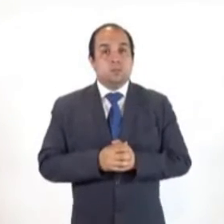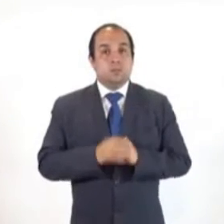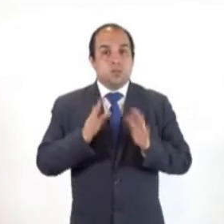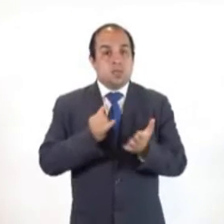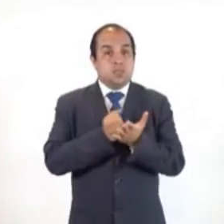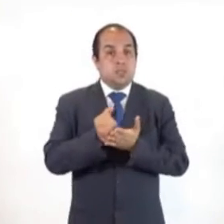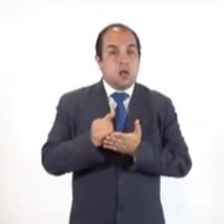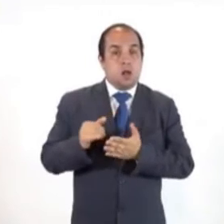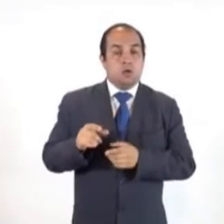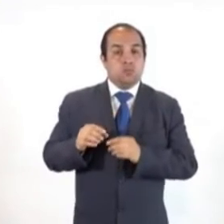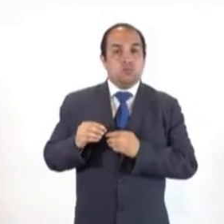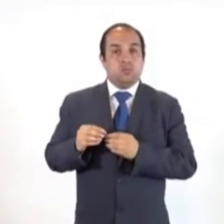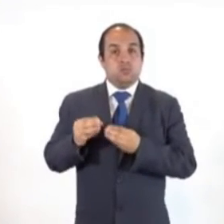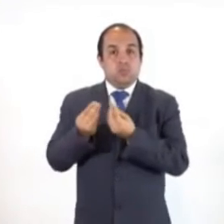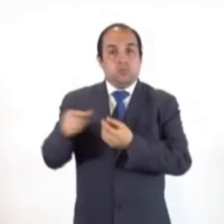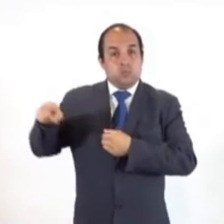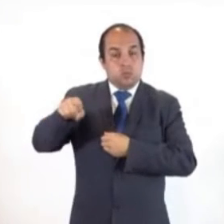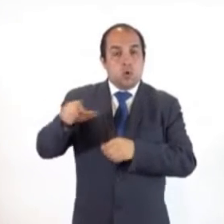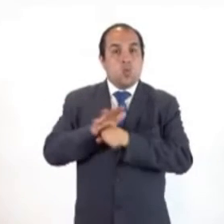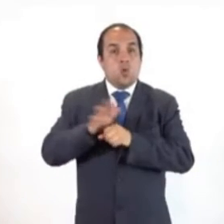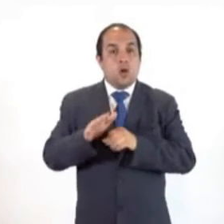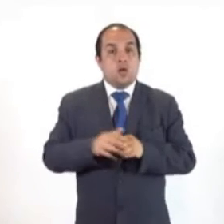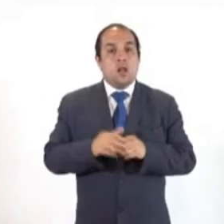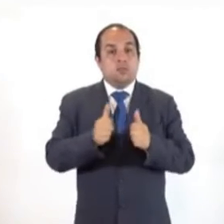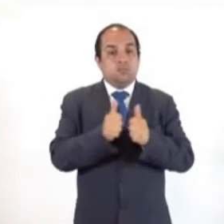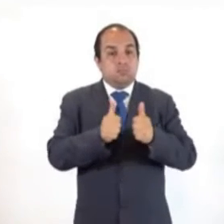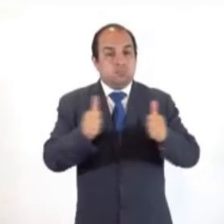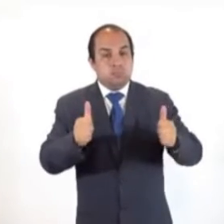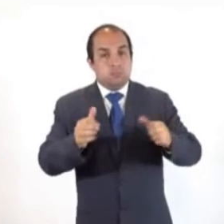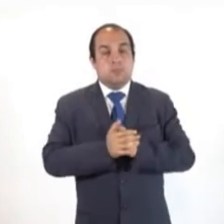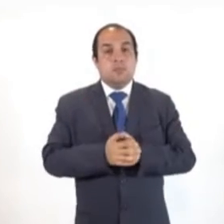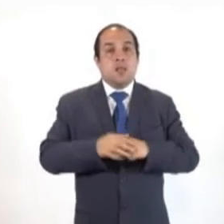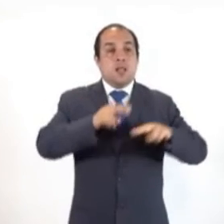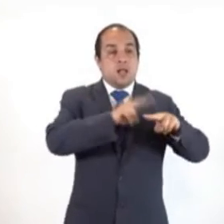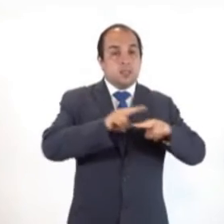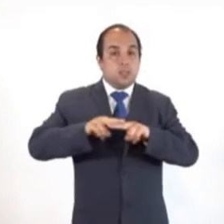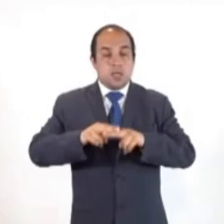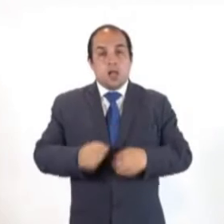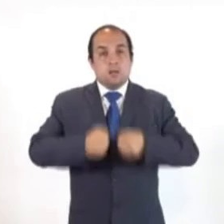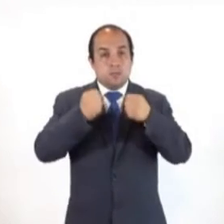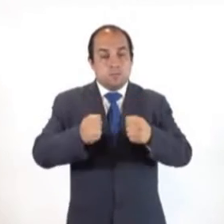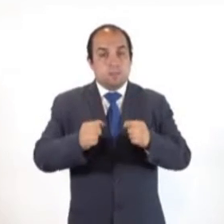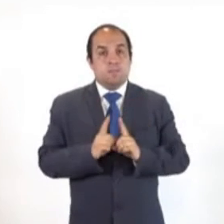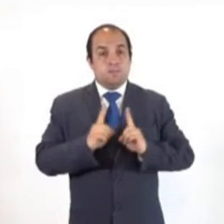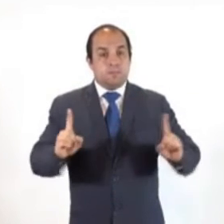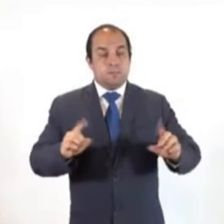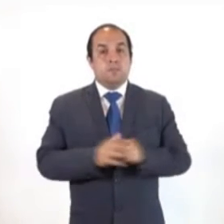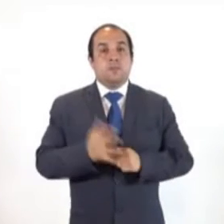definirá junto con ellos cuál es la distribución en términos de asientos para garantizar la sana distancia. Por supuesto, con